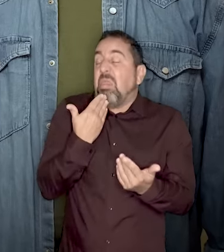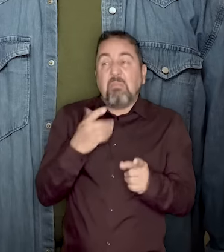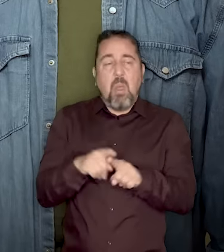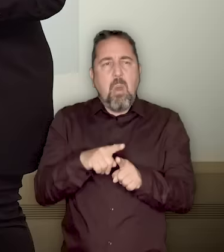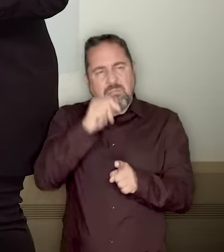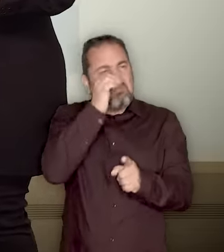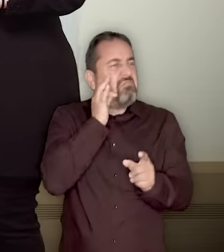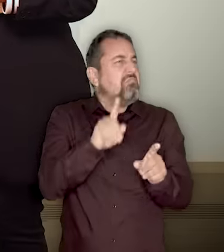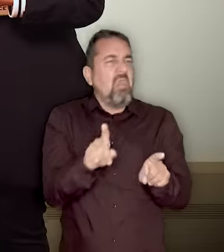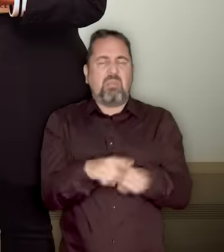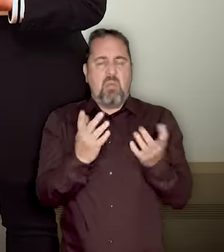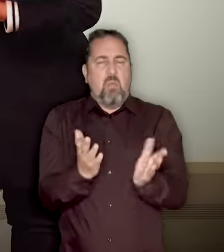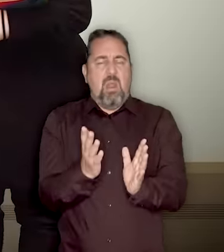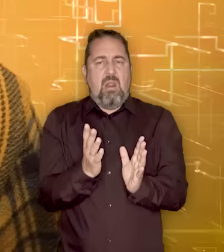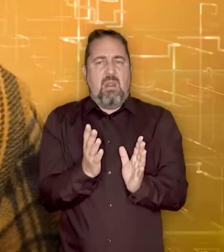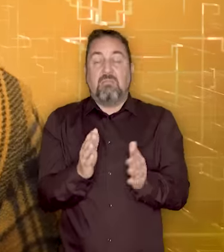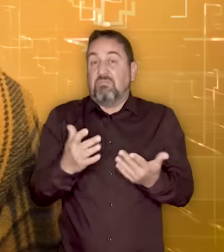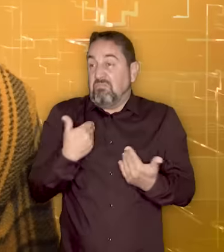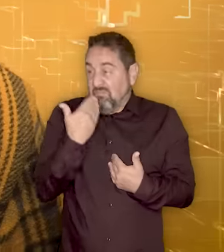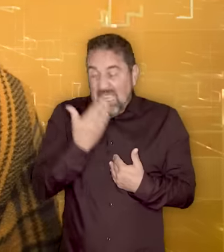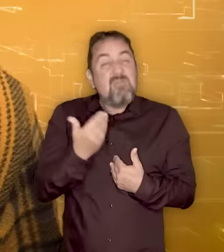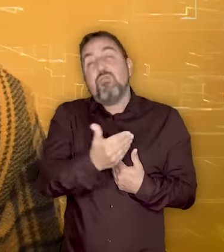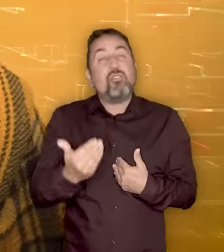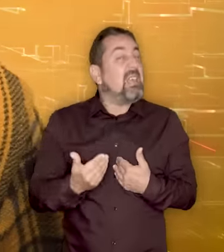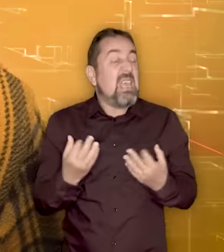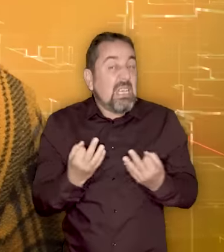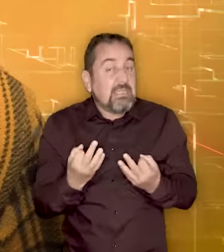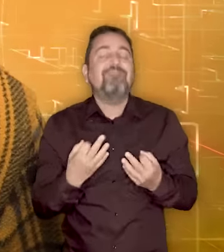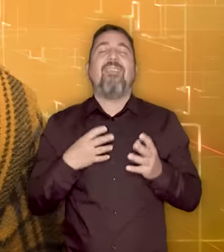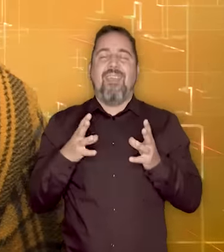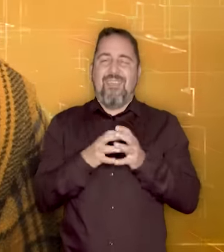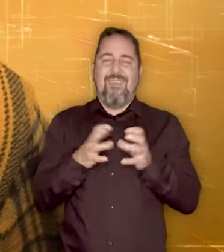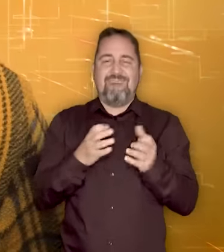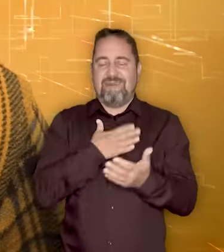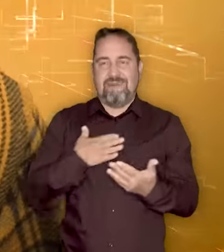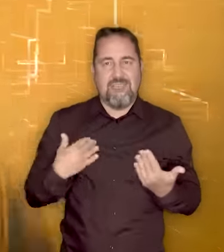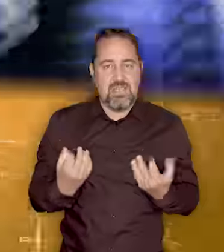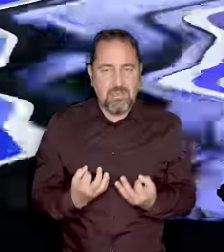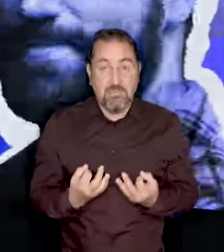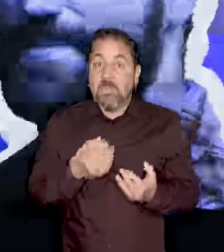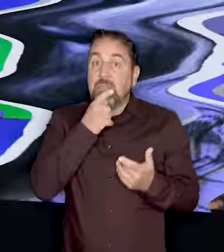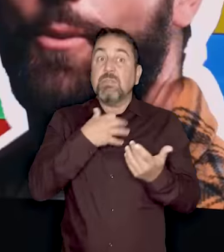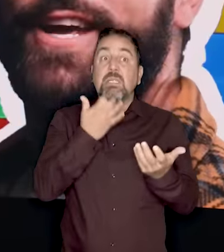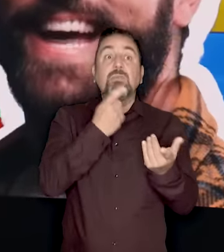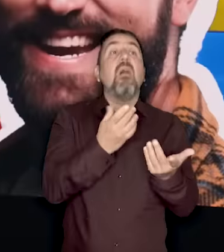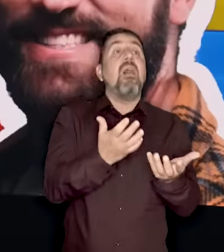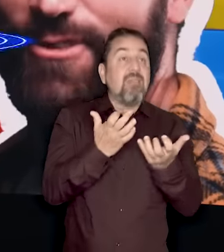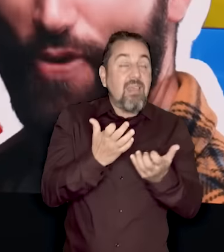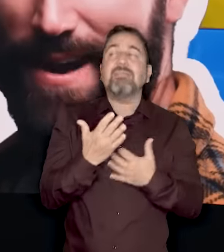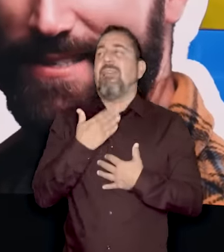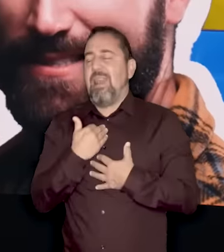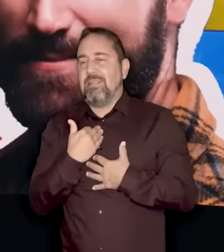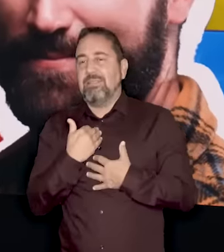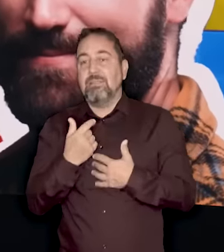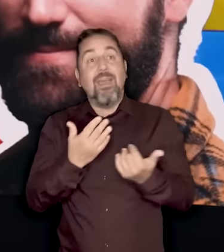importa tu edad, tu género, eso da igual. Lo que importa son las ganas. Porque ganas